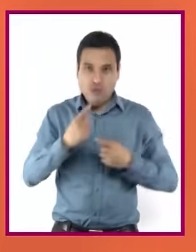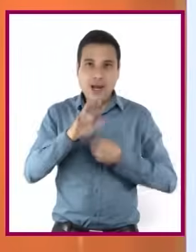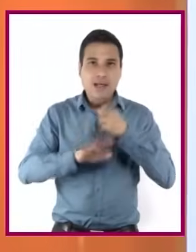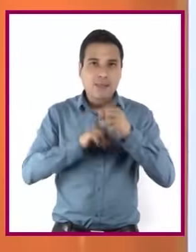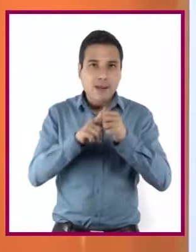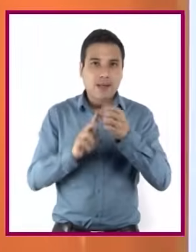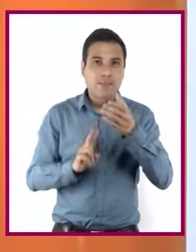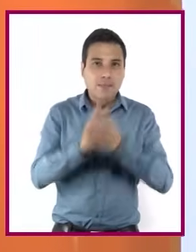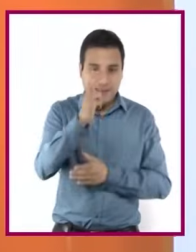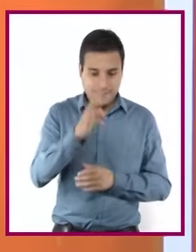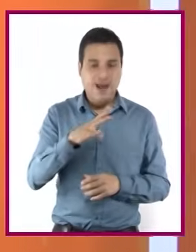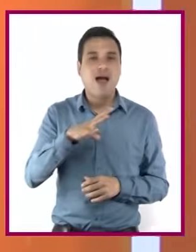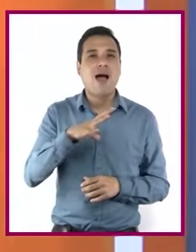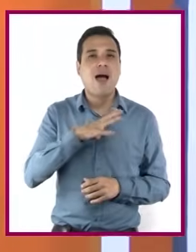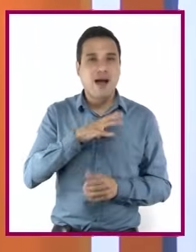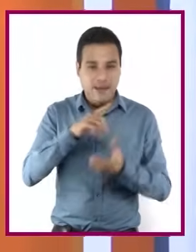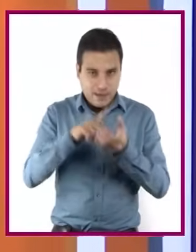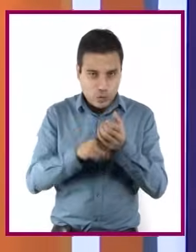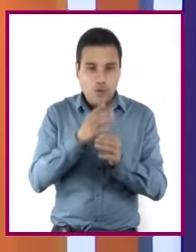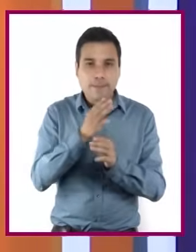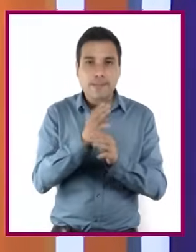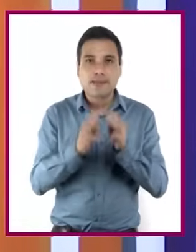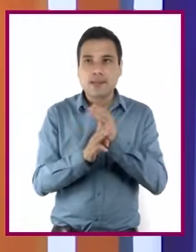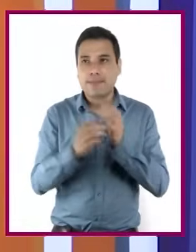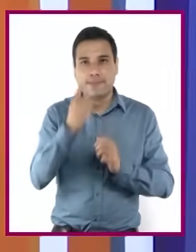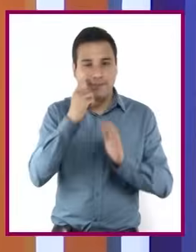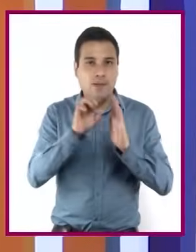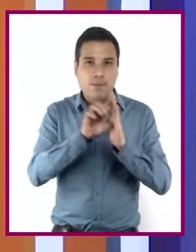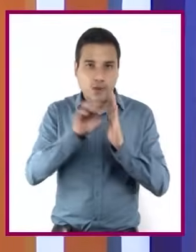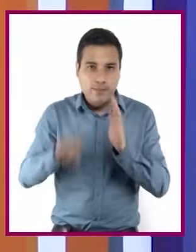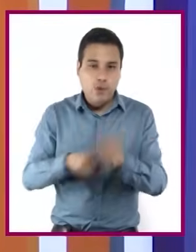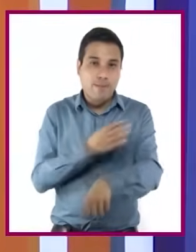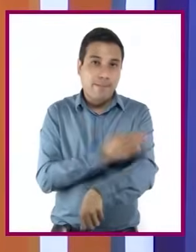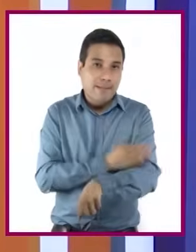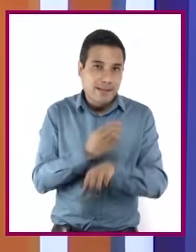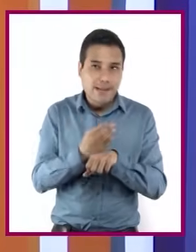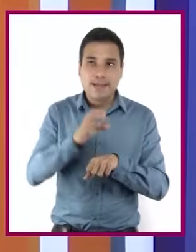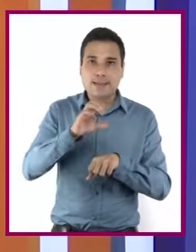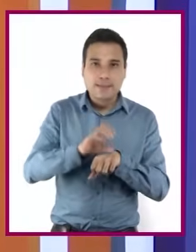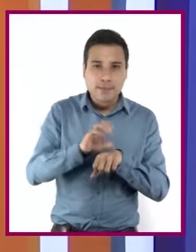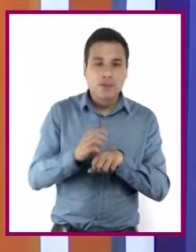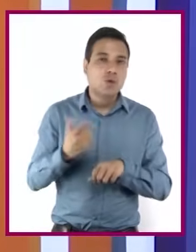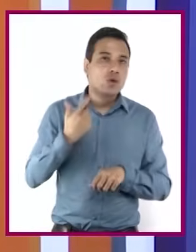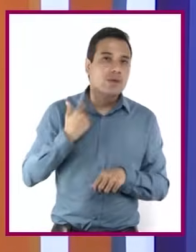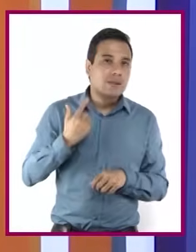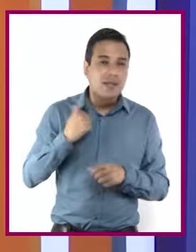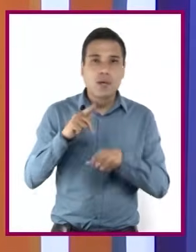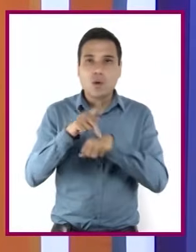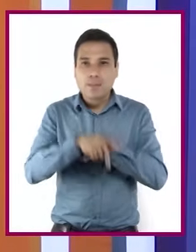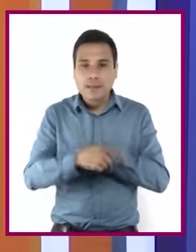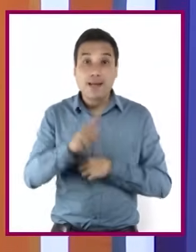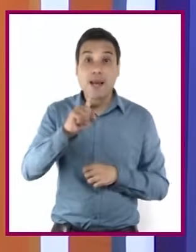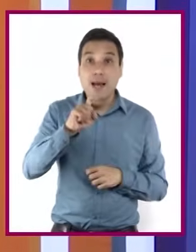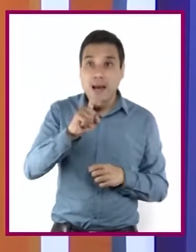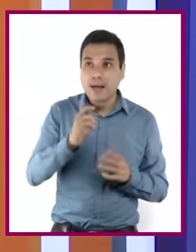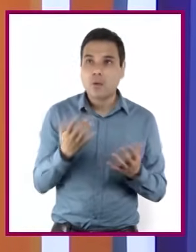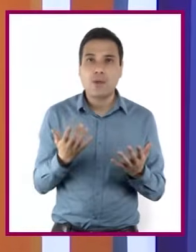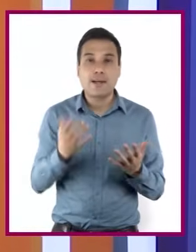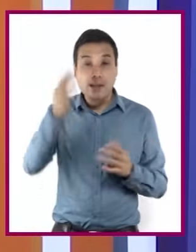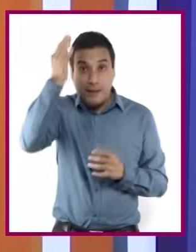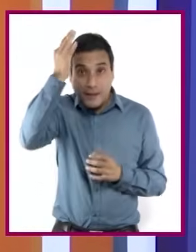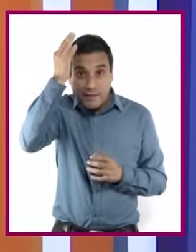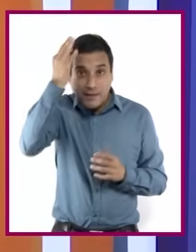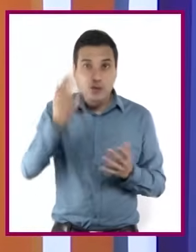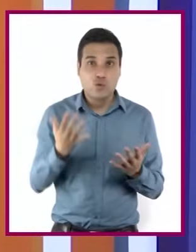materia. Así, por ejemplo, la madera, el concreto, la tela, la piel, el agua, el